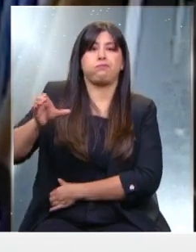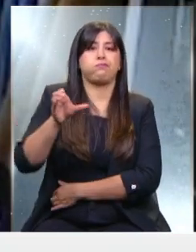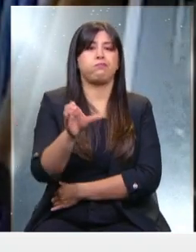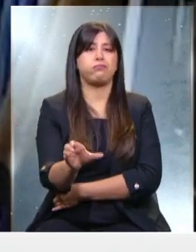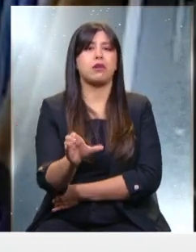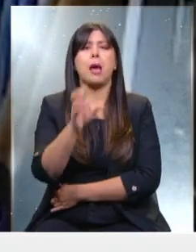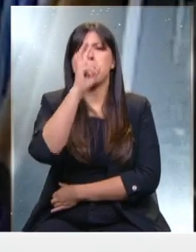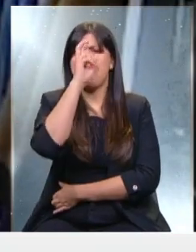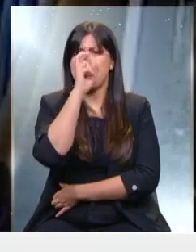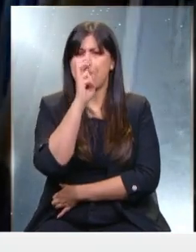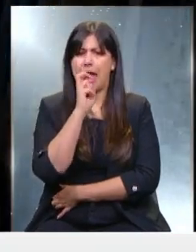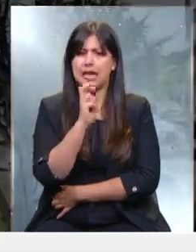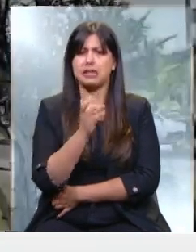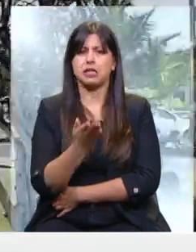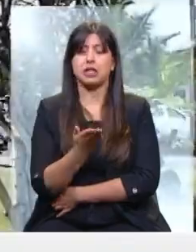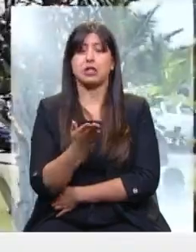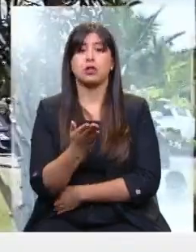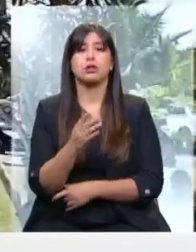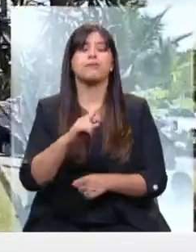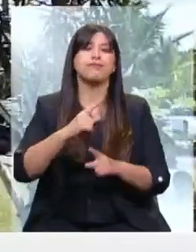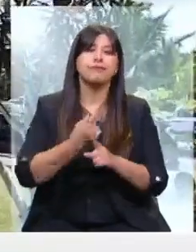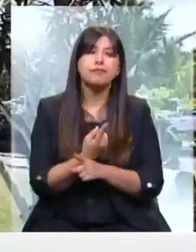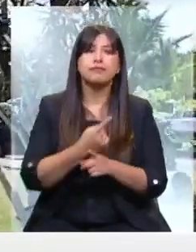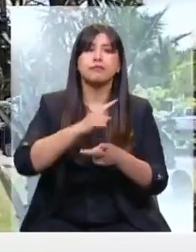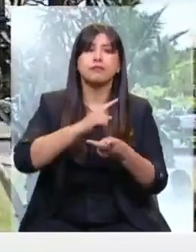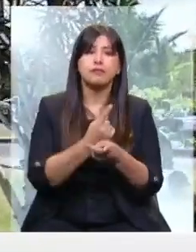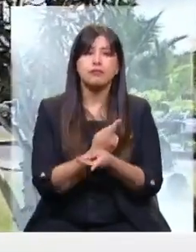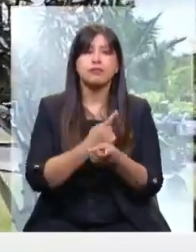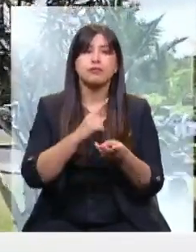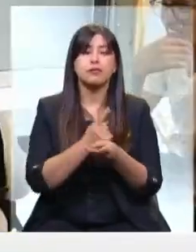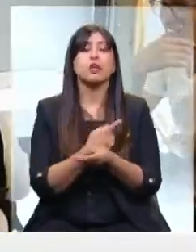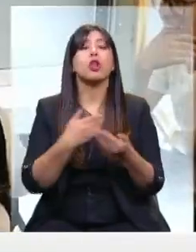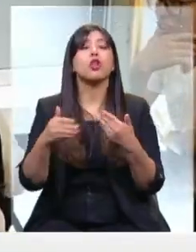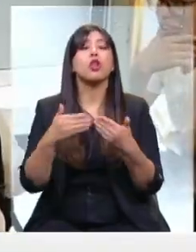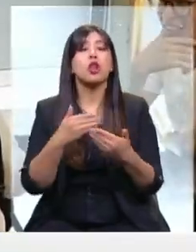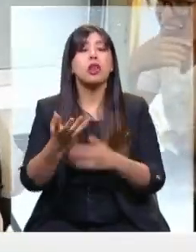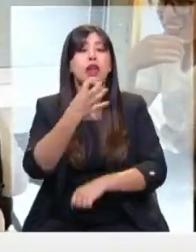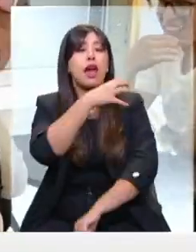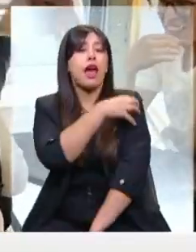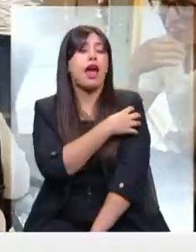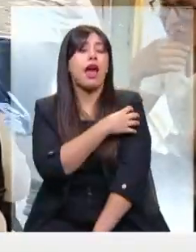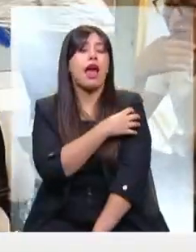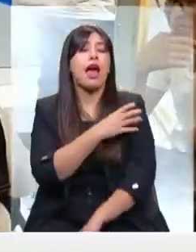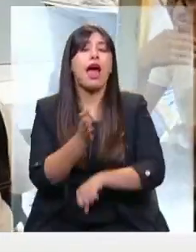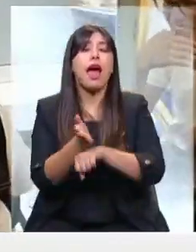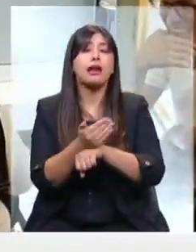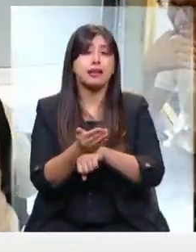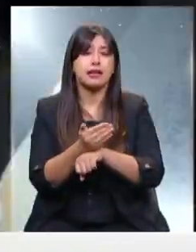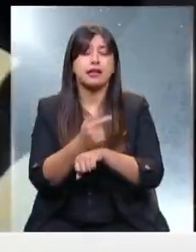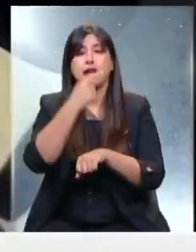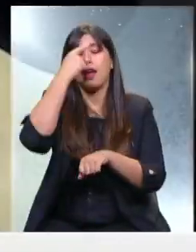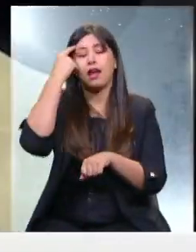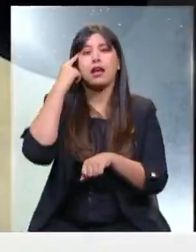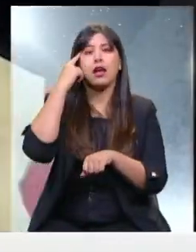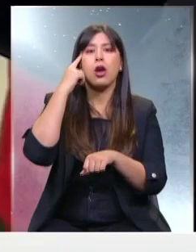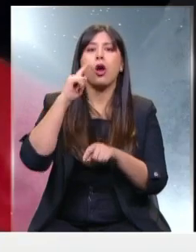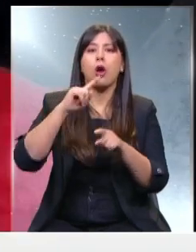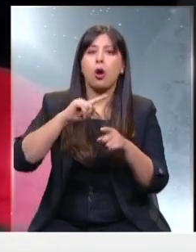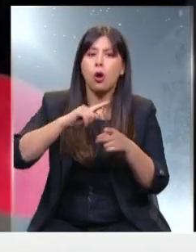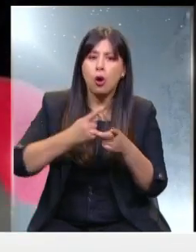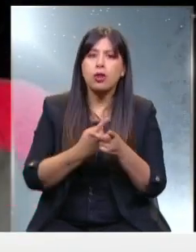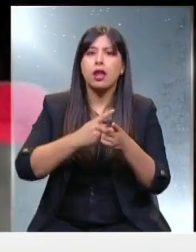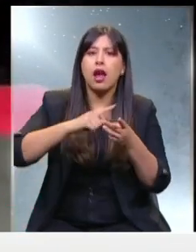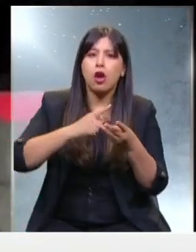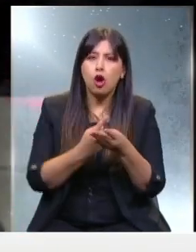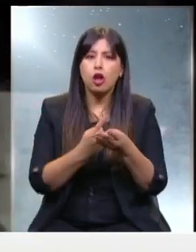uno similar. Uno más, esta vez en la región de Arica y Parinacota, y que se suma a otros registros en